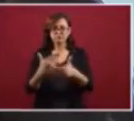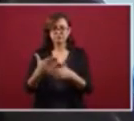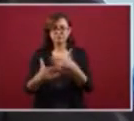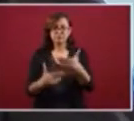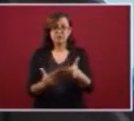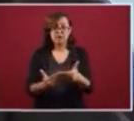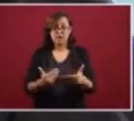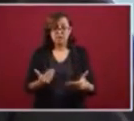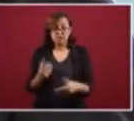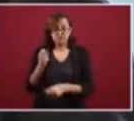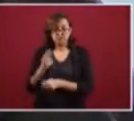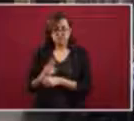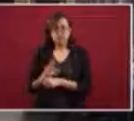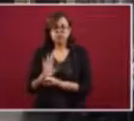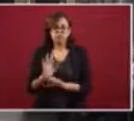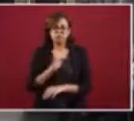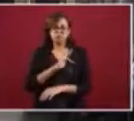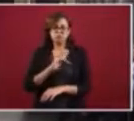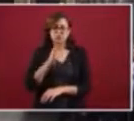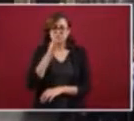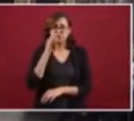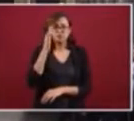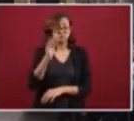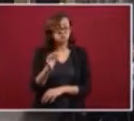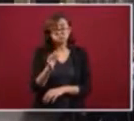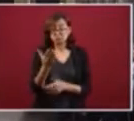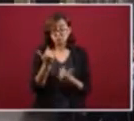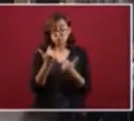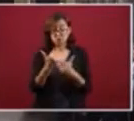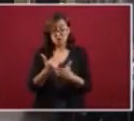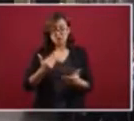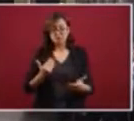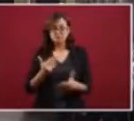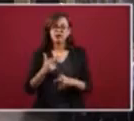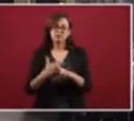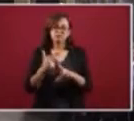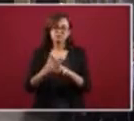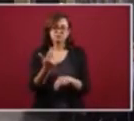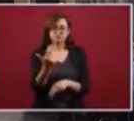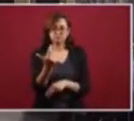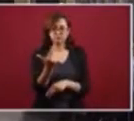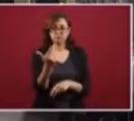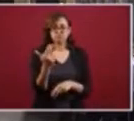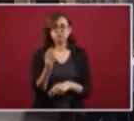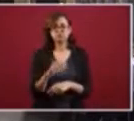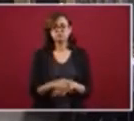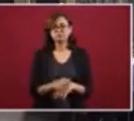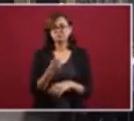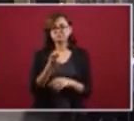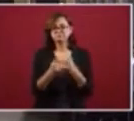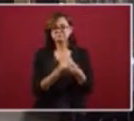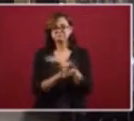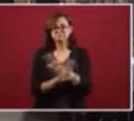previa, la daremos a conocer. Si no, será el día 25 cuando la conozcan todos. Esto sería la información, presidente.